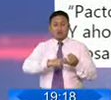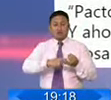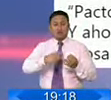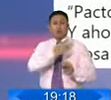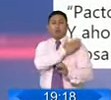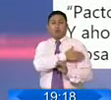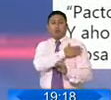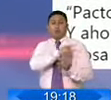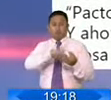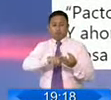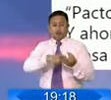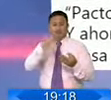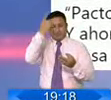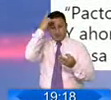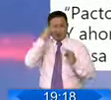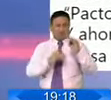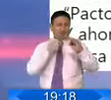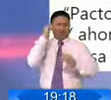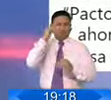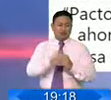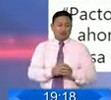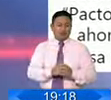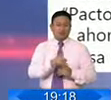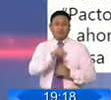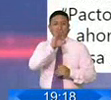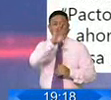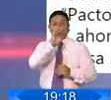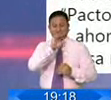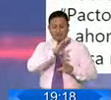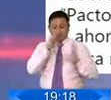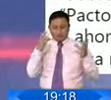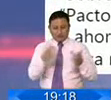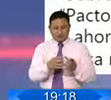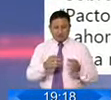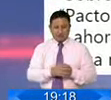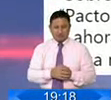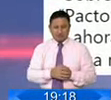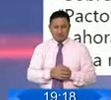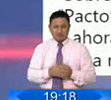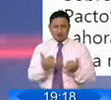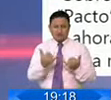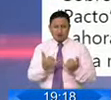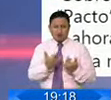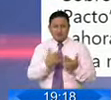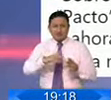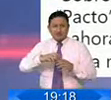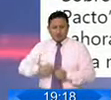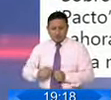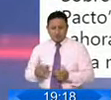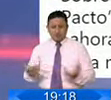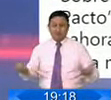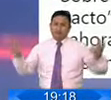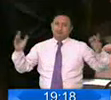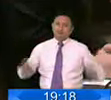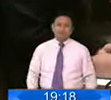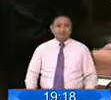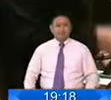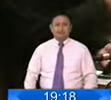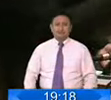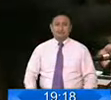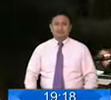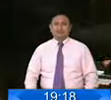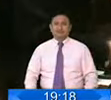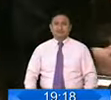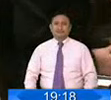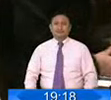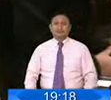influencias, sobreendeudamiento, pacto con las FARC, el narcotráfico y ahora secuestro, cosa más grande la vida. Valdá considera